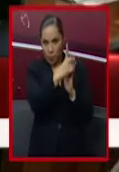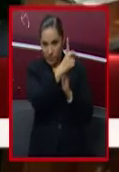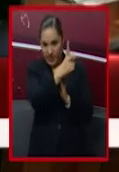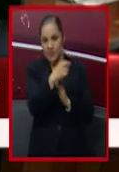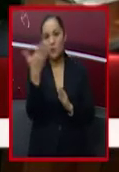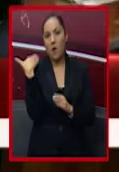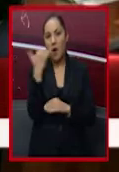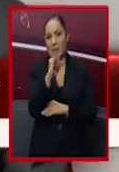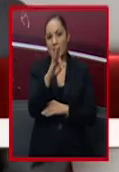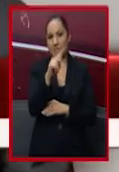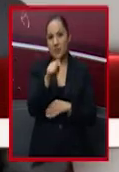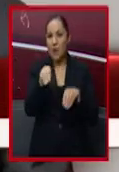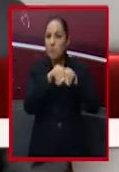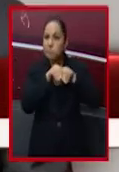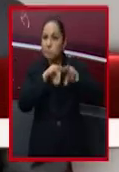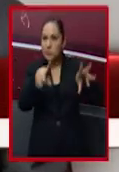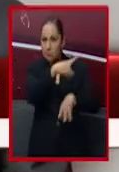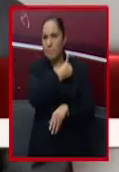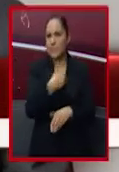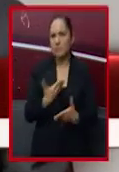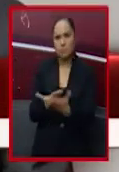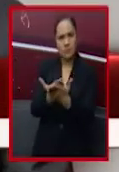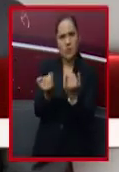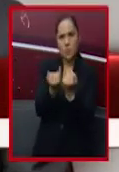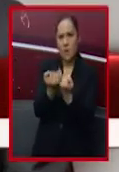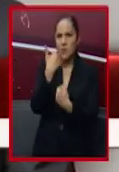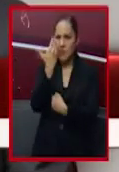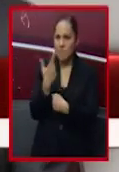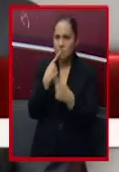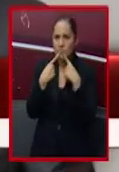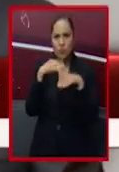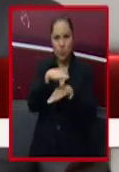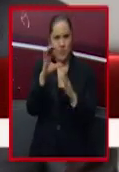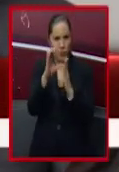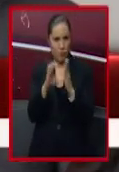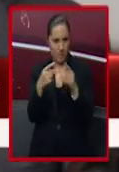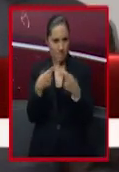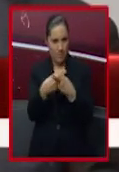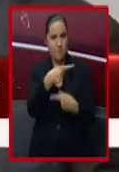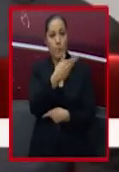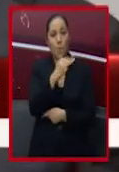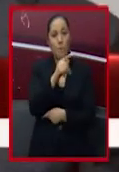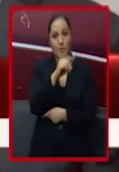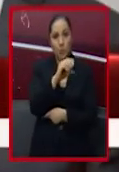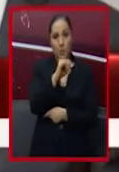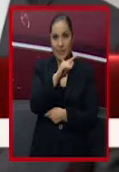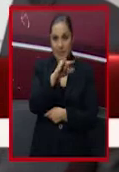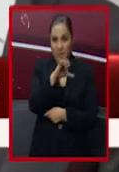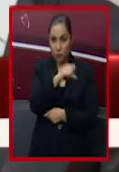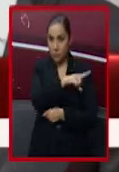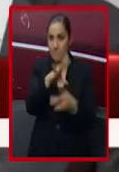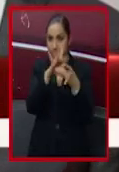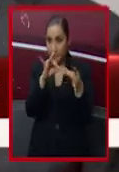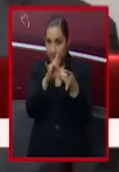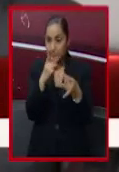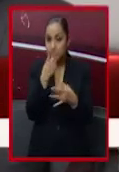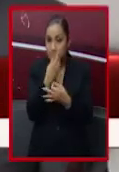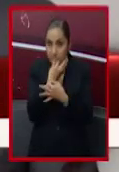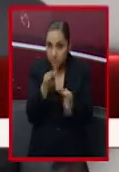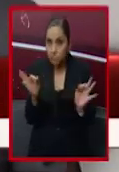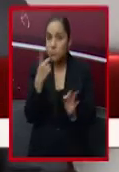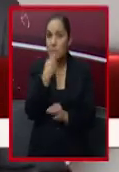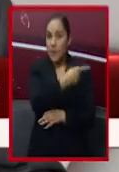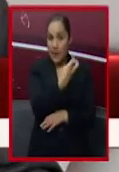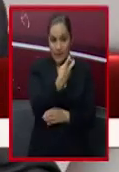de Telecomunicaciones. El consejero jurídico del Ejecutivo Federal, Humberto Castillejo Cervantes, informó a los medios de comunicación que la demanda